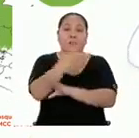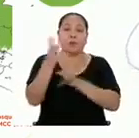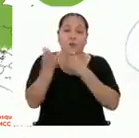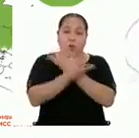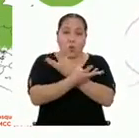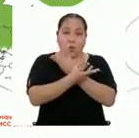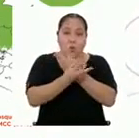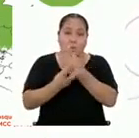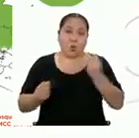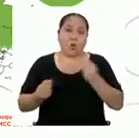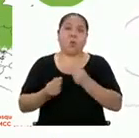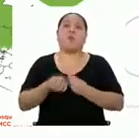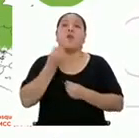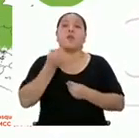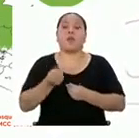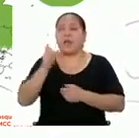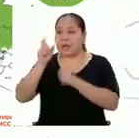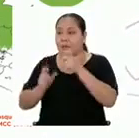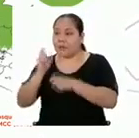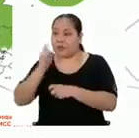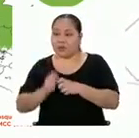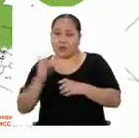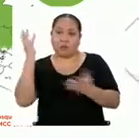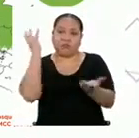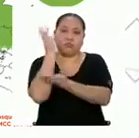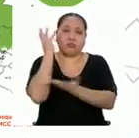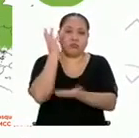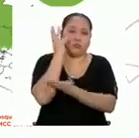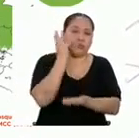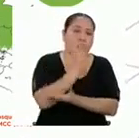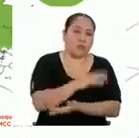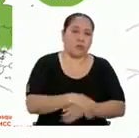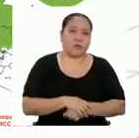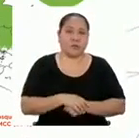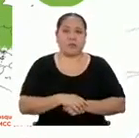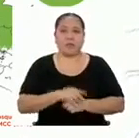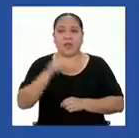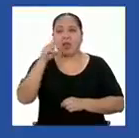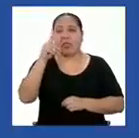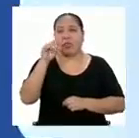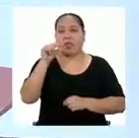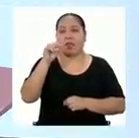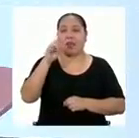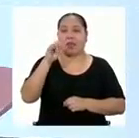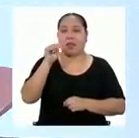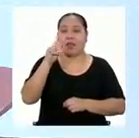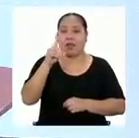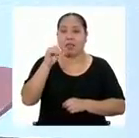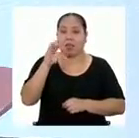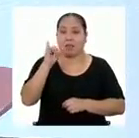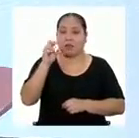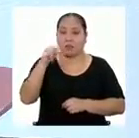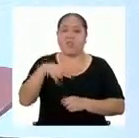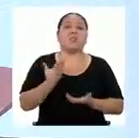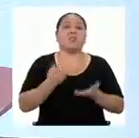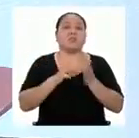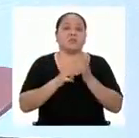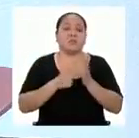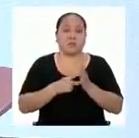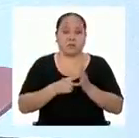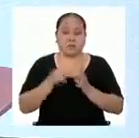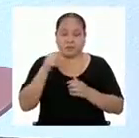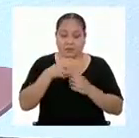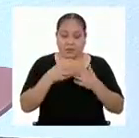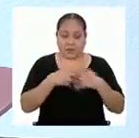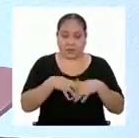al impacto de actividades humanas o causas naturales. ¿Y degradación? De acuerdo a la institución